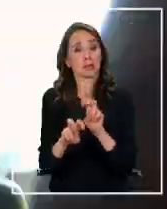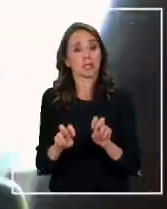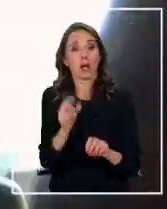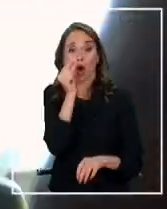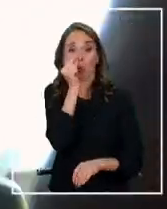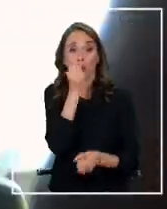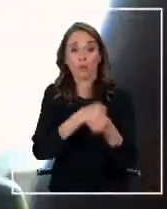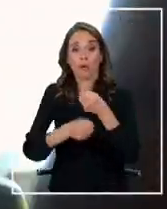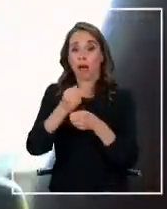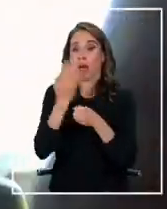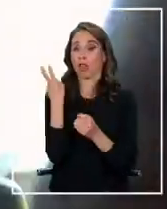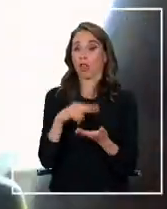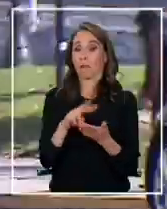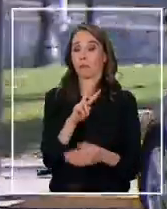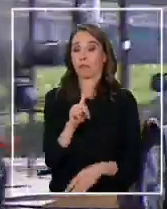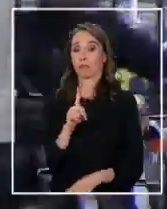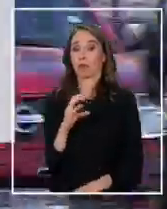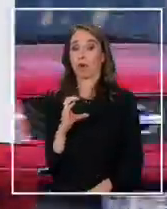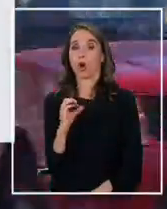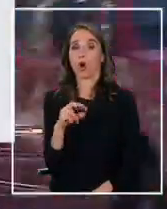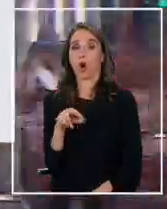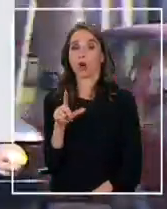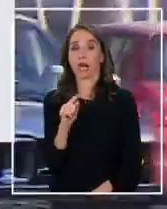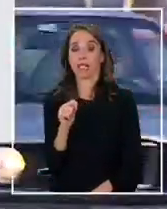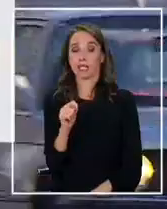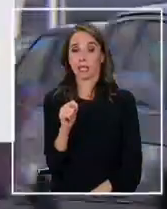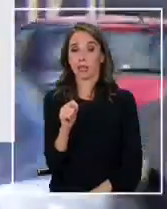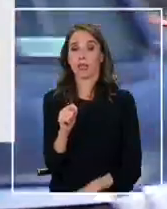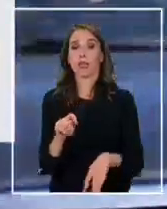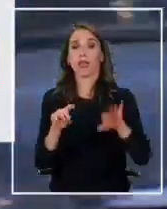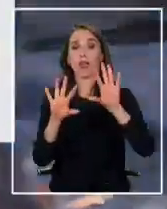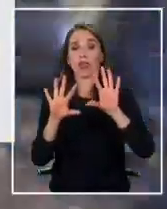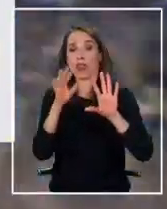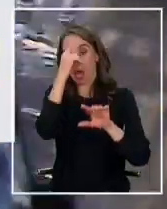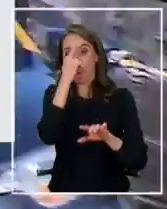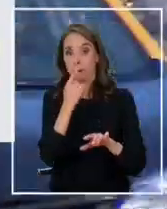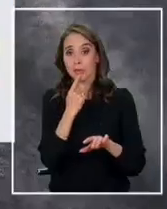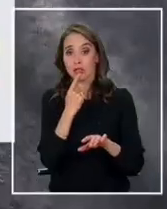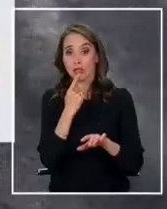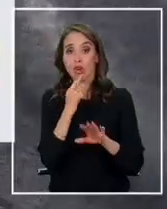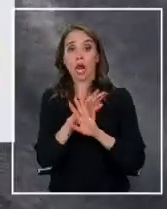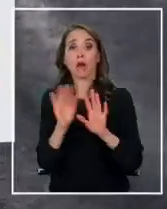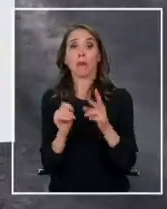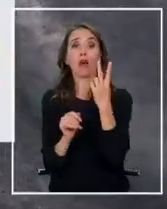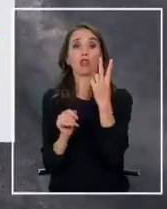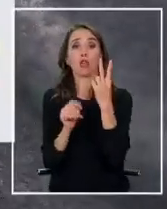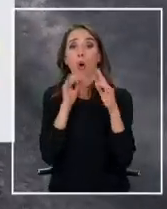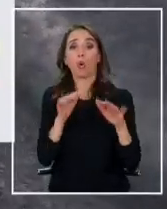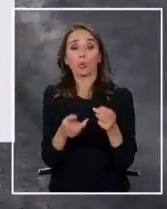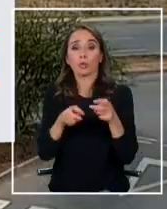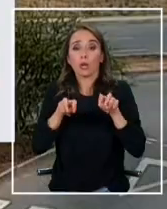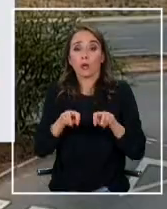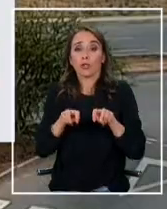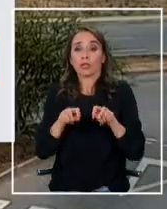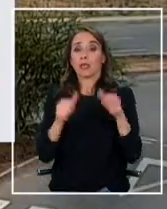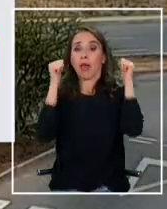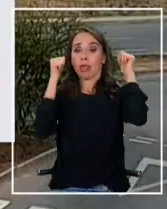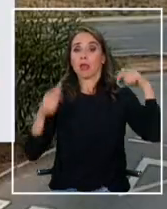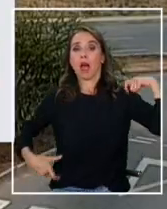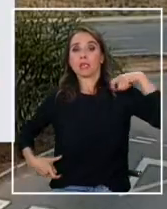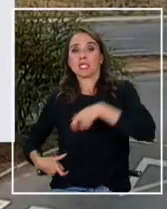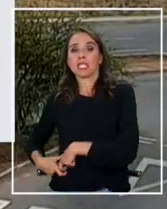en octubre de 2021 por la CONACET, 2 de cada 10 personas usa el cinturón de seguridad en los asientos